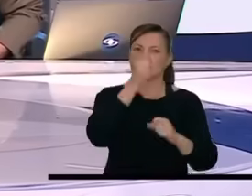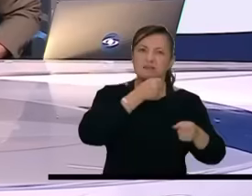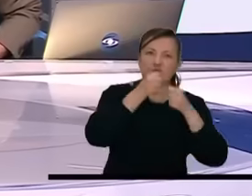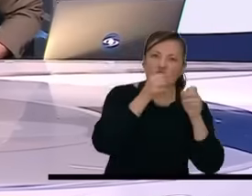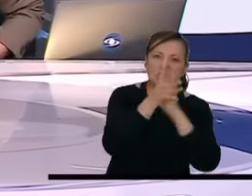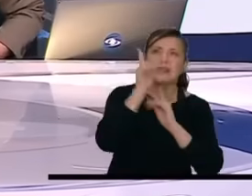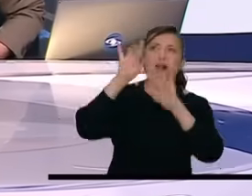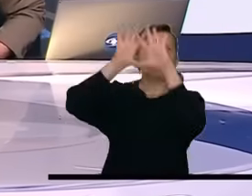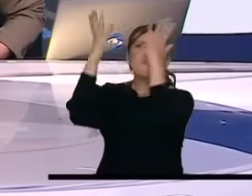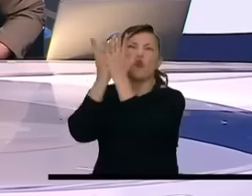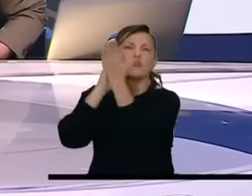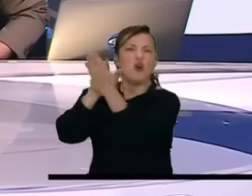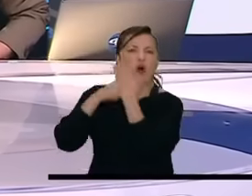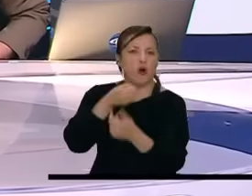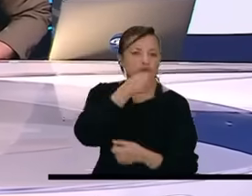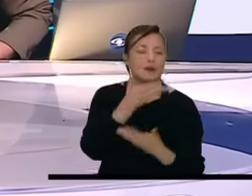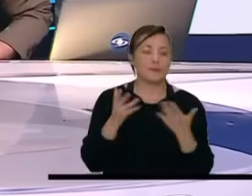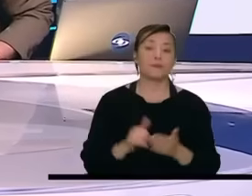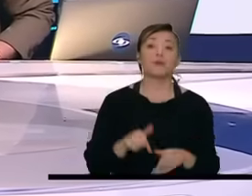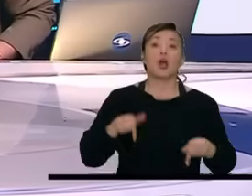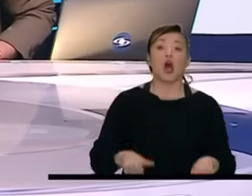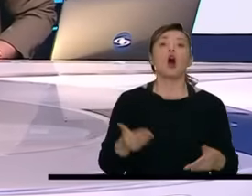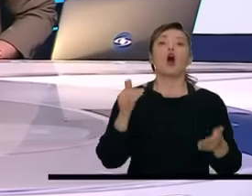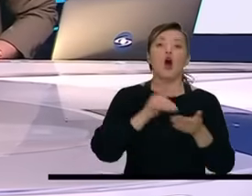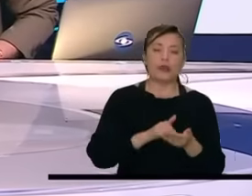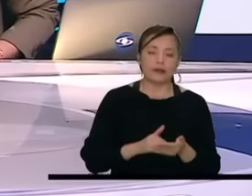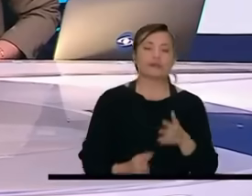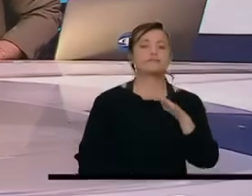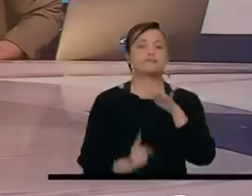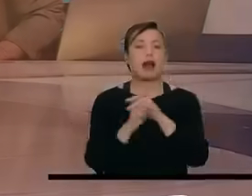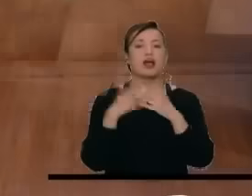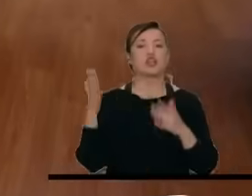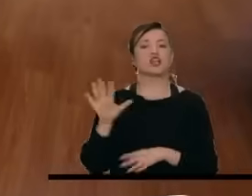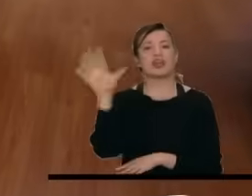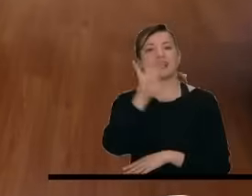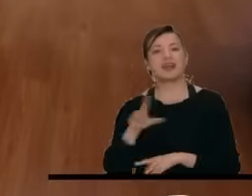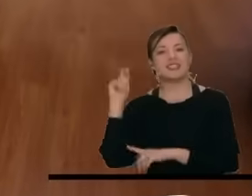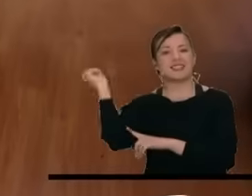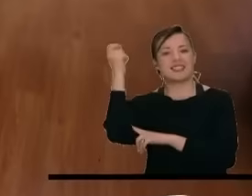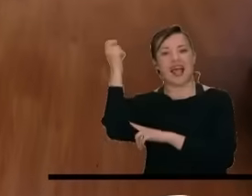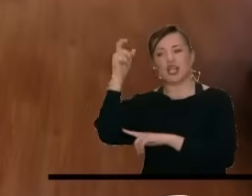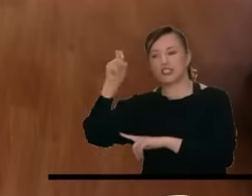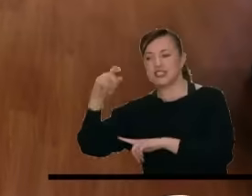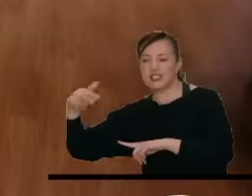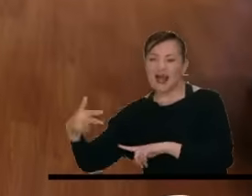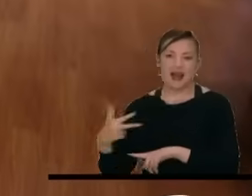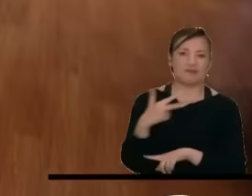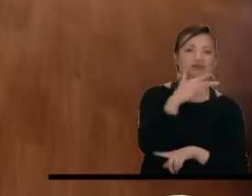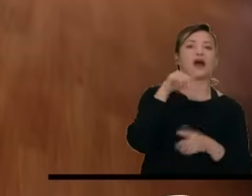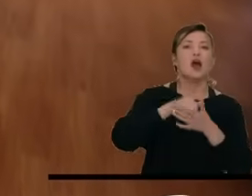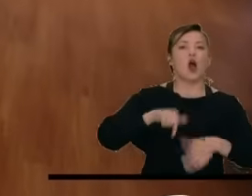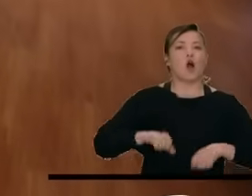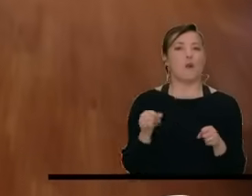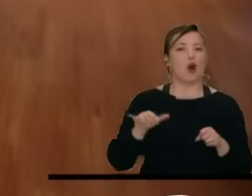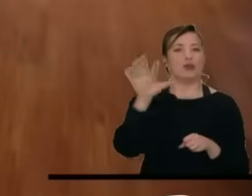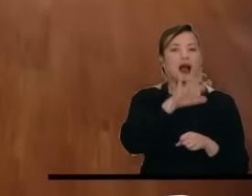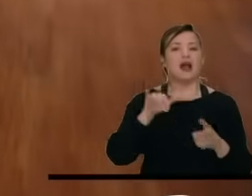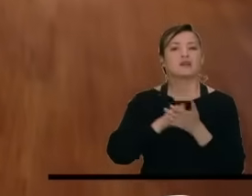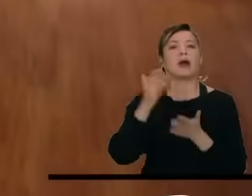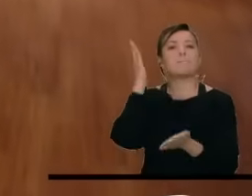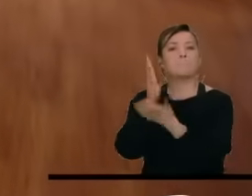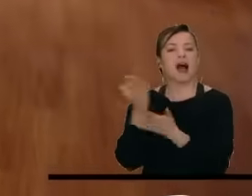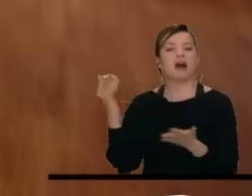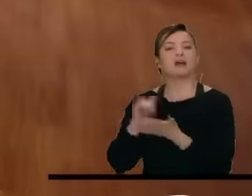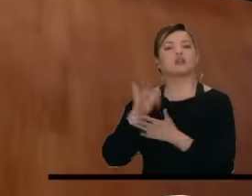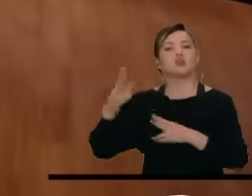Un nuevo obstáculo entre el interior del país y los llanos orientales pone en vilo a esta región. El puente Los Grillos se cayó, agravando los